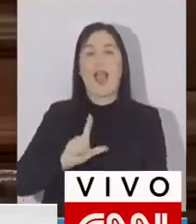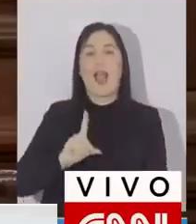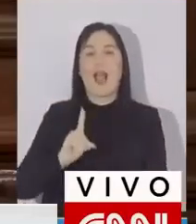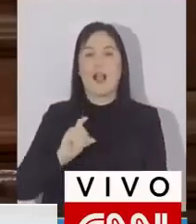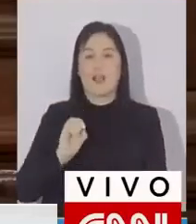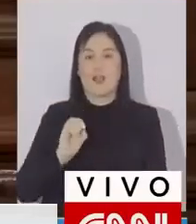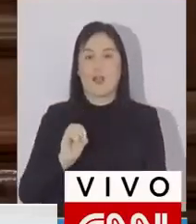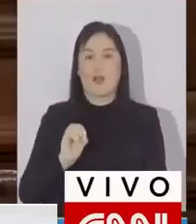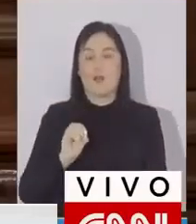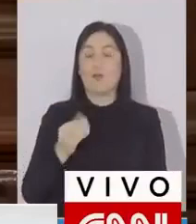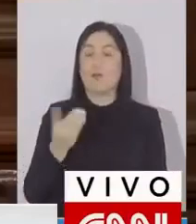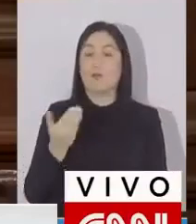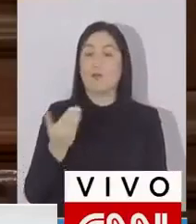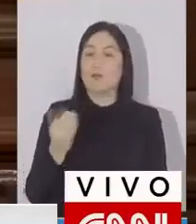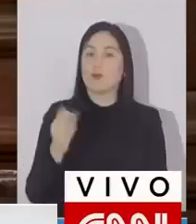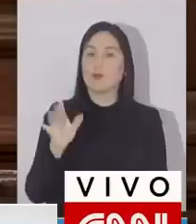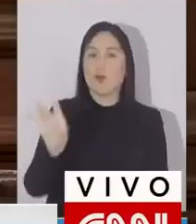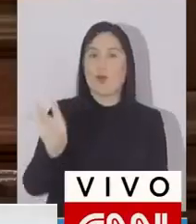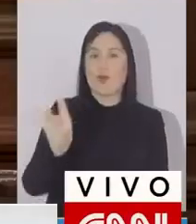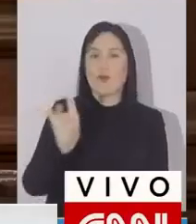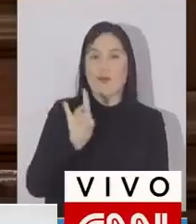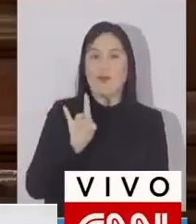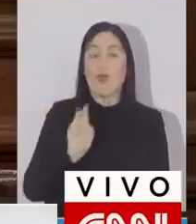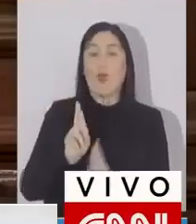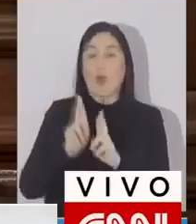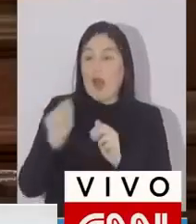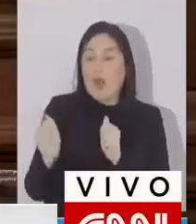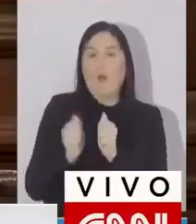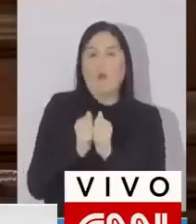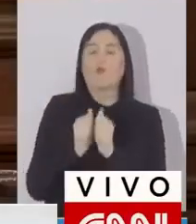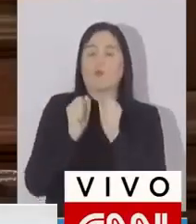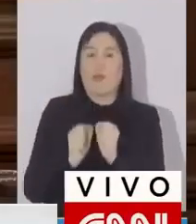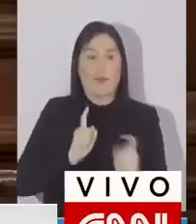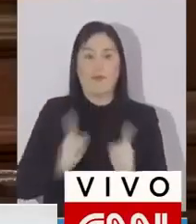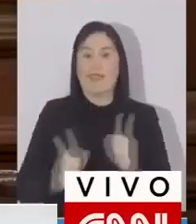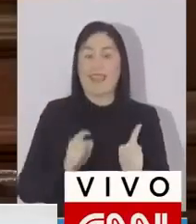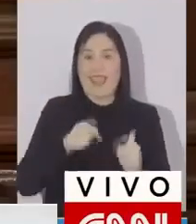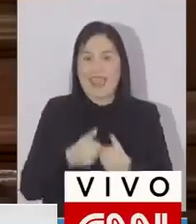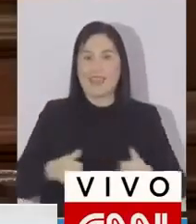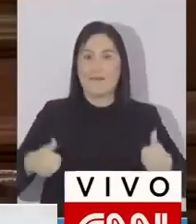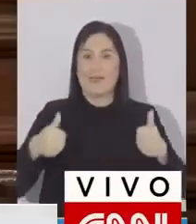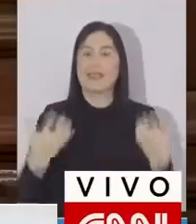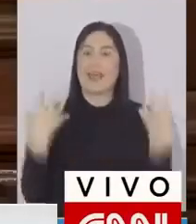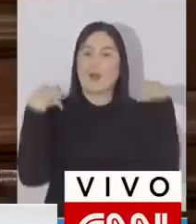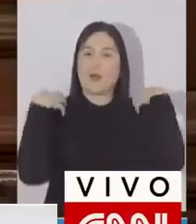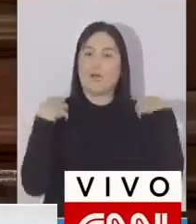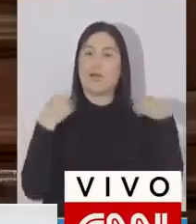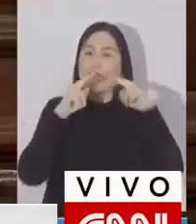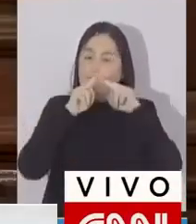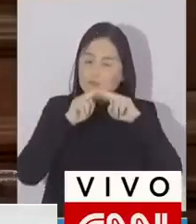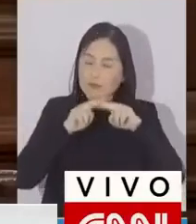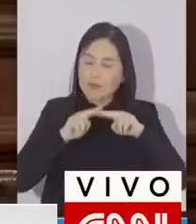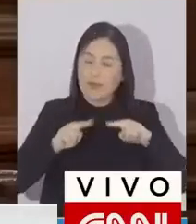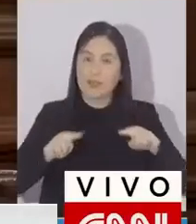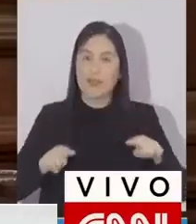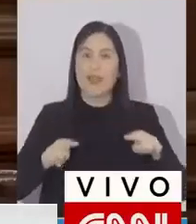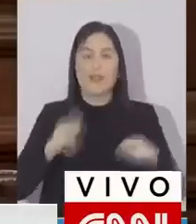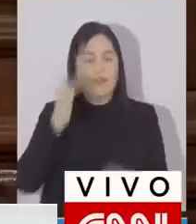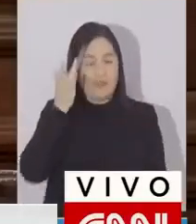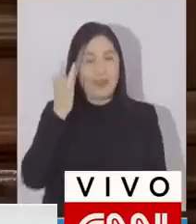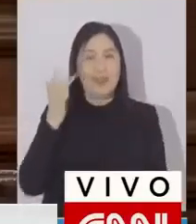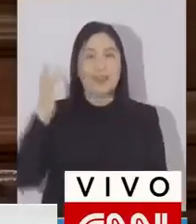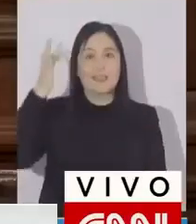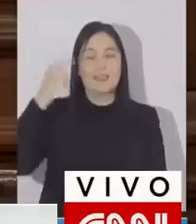Espero que juntos podamos dirigir esta mesa con responsabilidad prudencia y sabiduría estoy